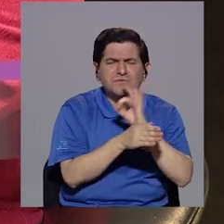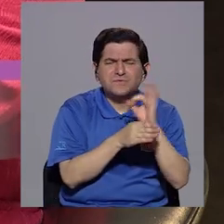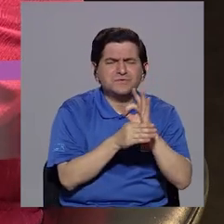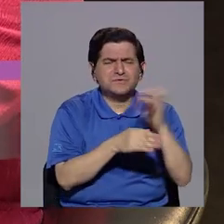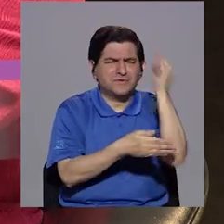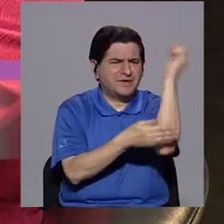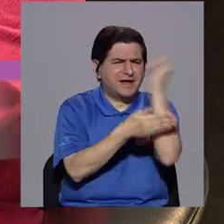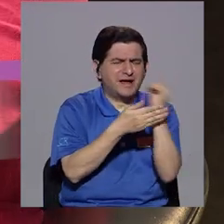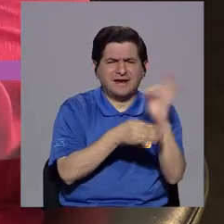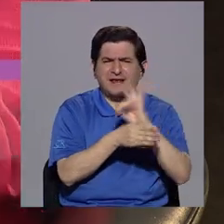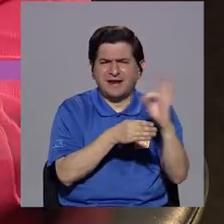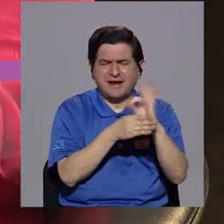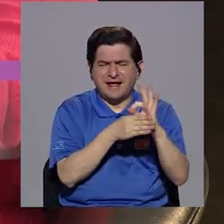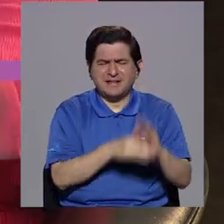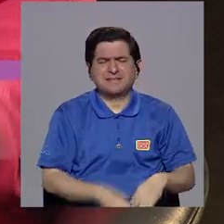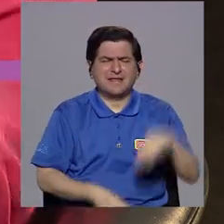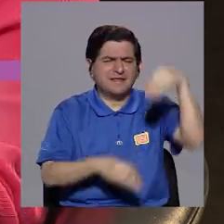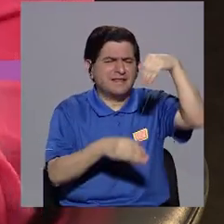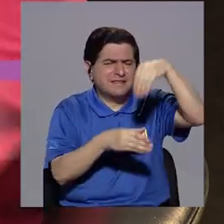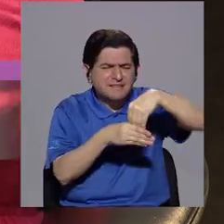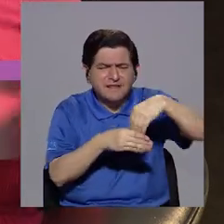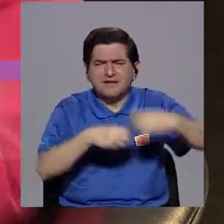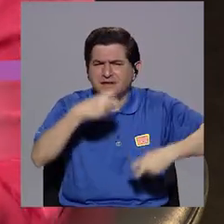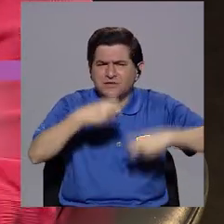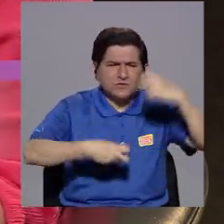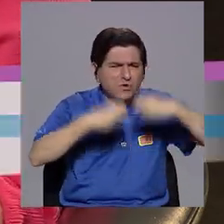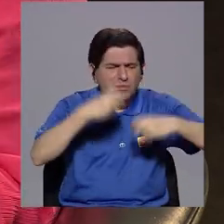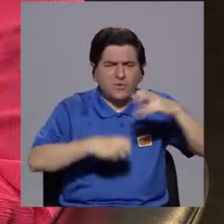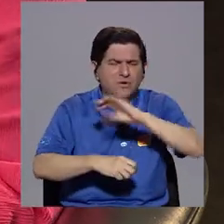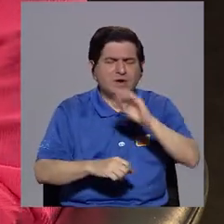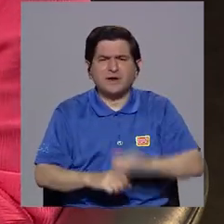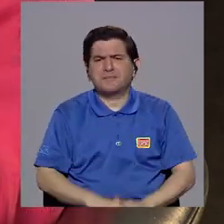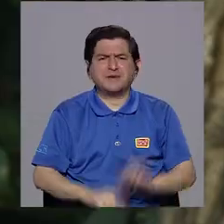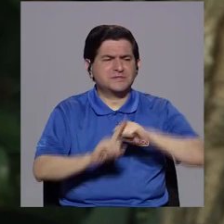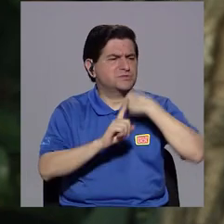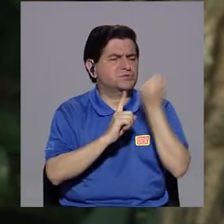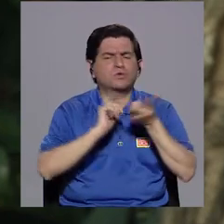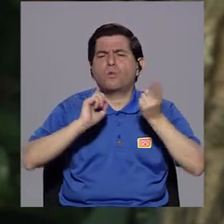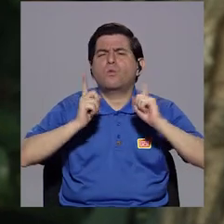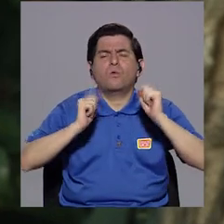para qué funciona, para qué, digamos, problemas o situaciones se puede aplicar el arte terapia.